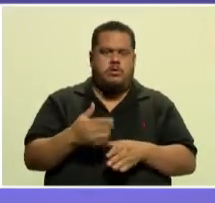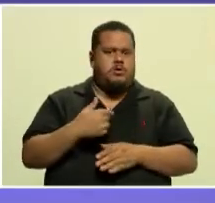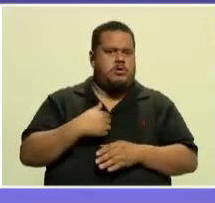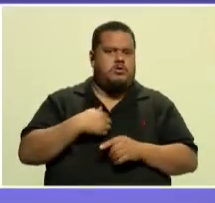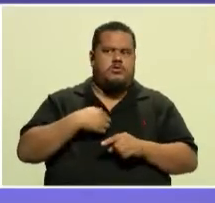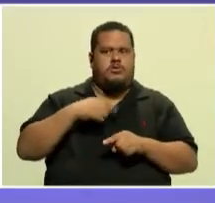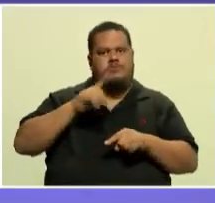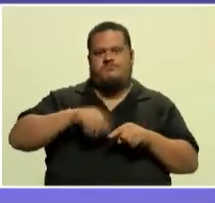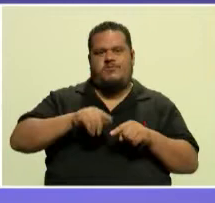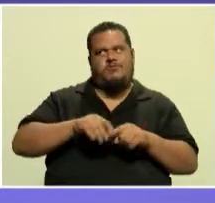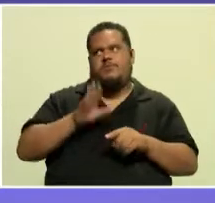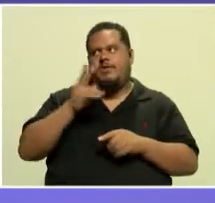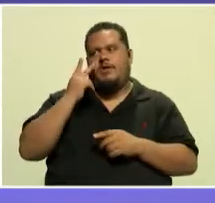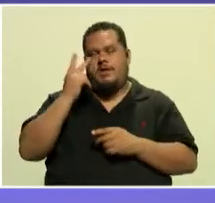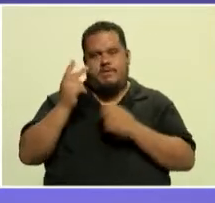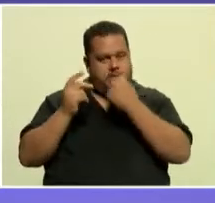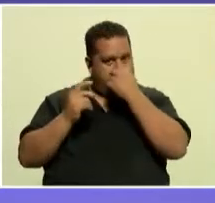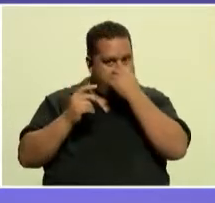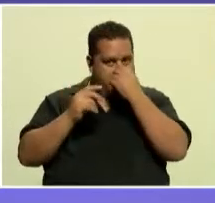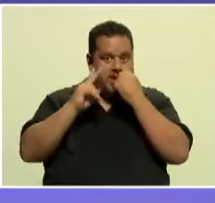ir a verla antes que falleciera. Y al